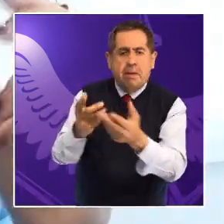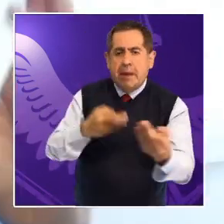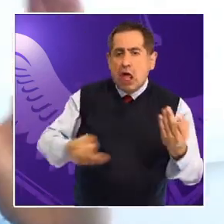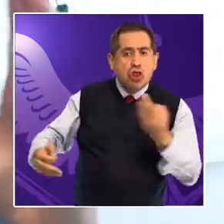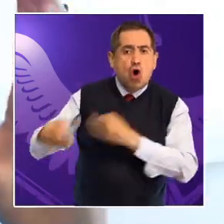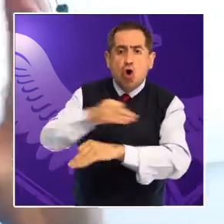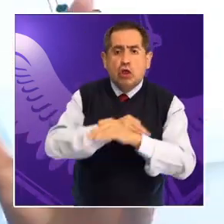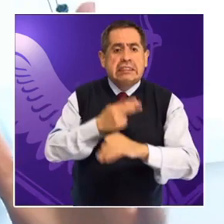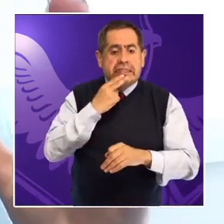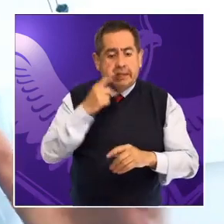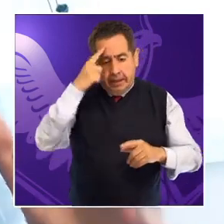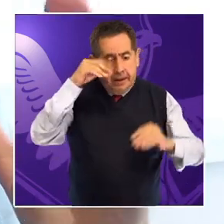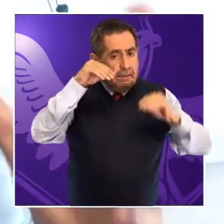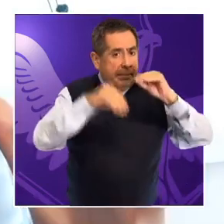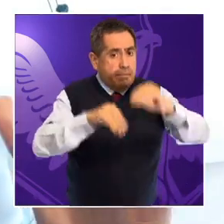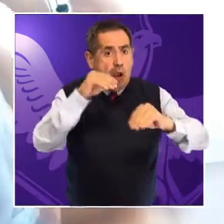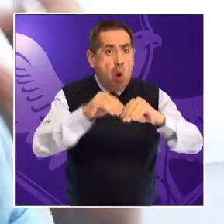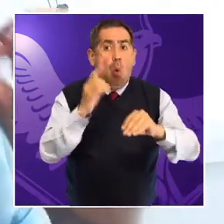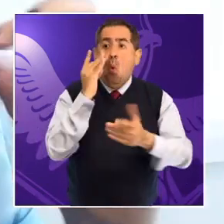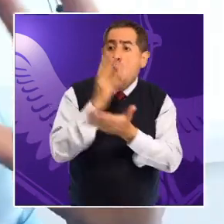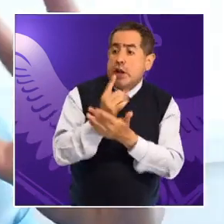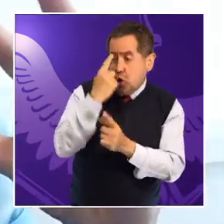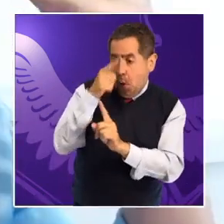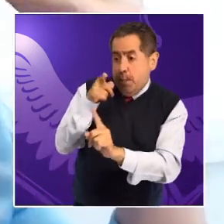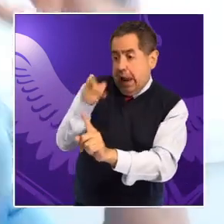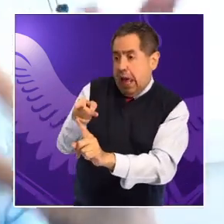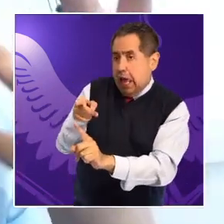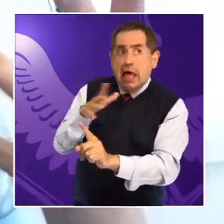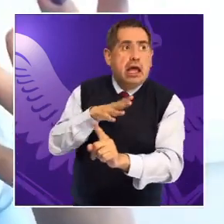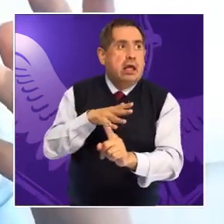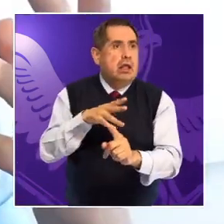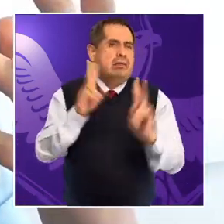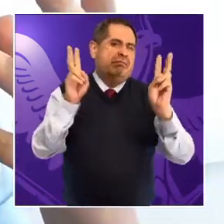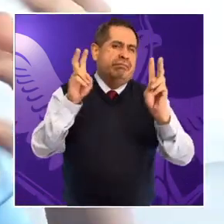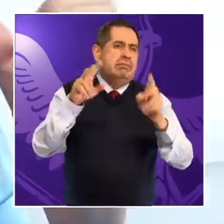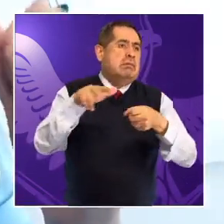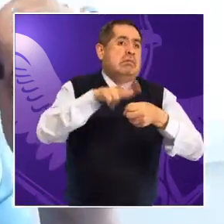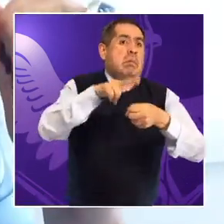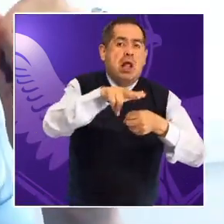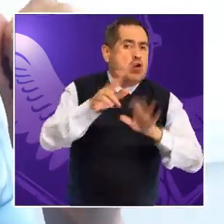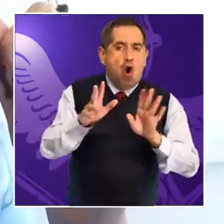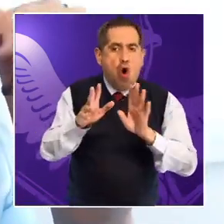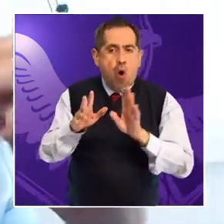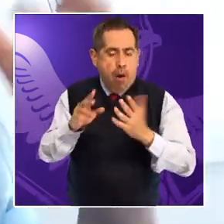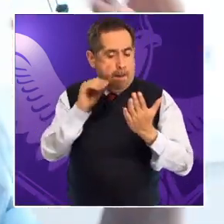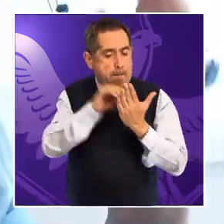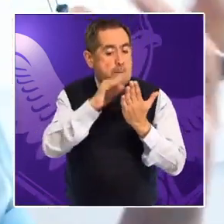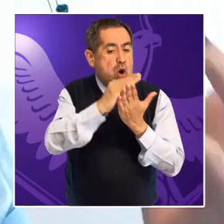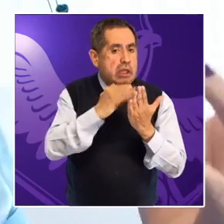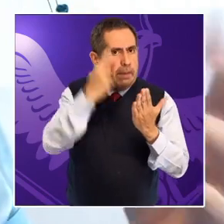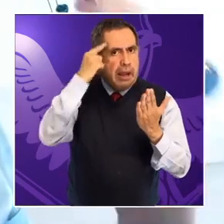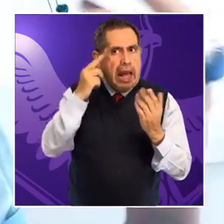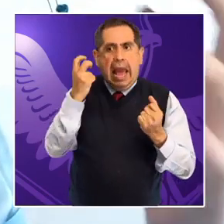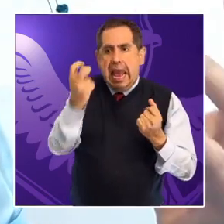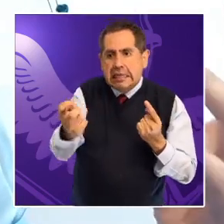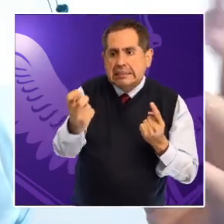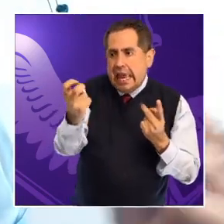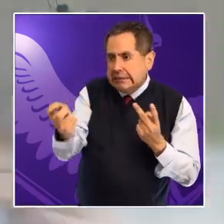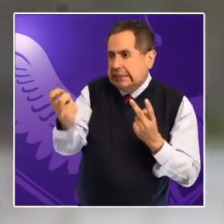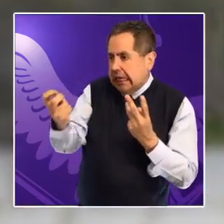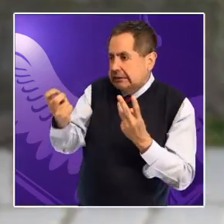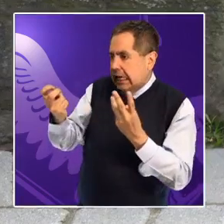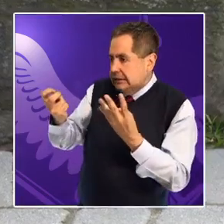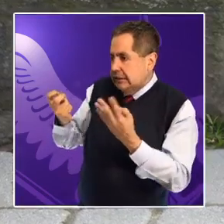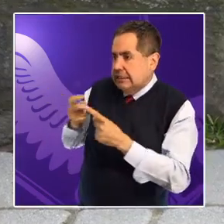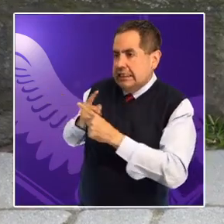diseñando no solamente para una persona estándar, sino que estamos diseñando una política pública para una variedad de condiciones o de